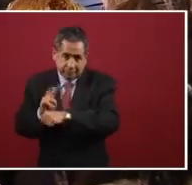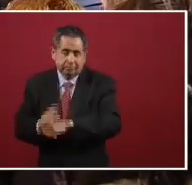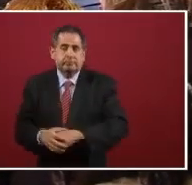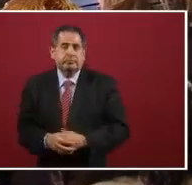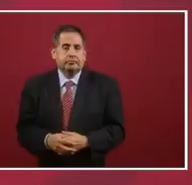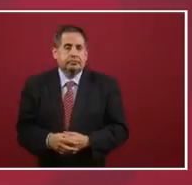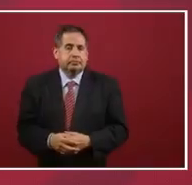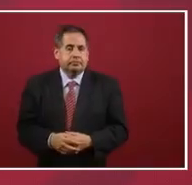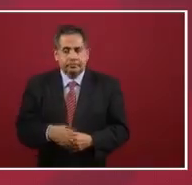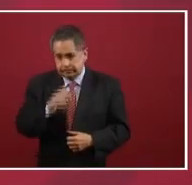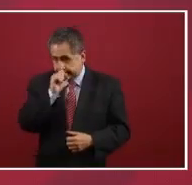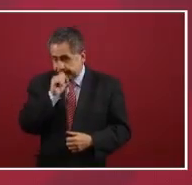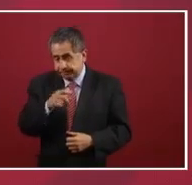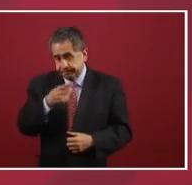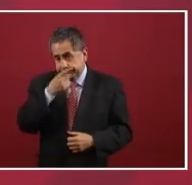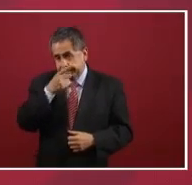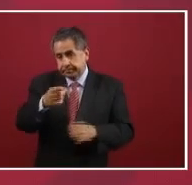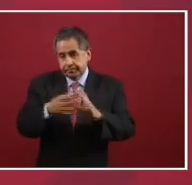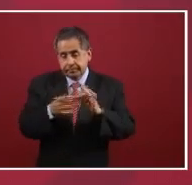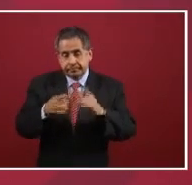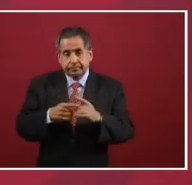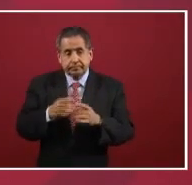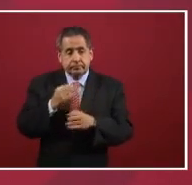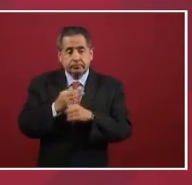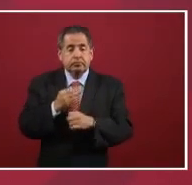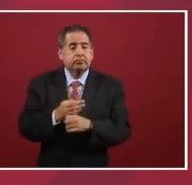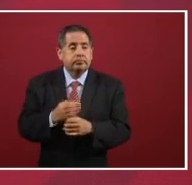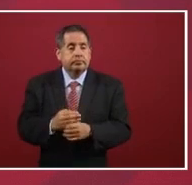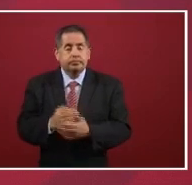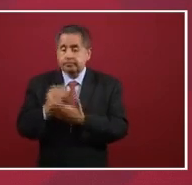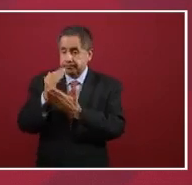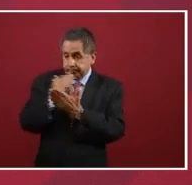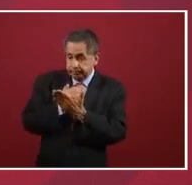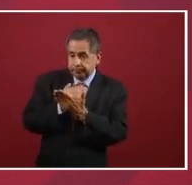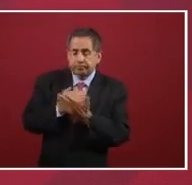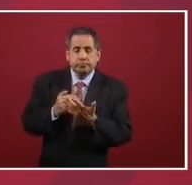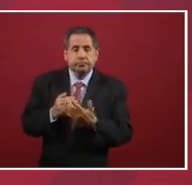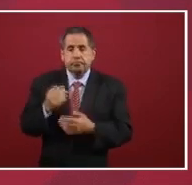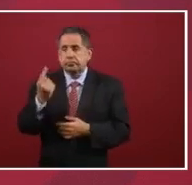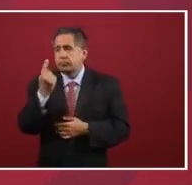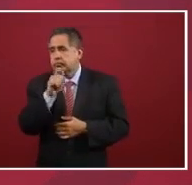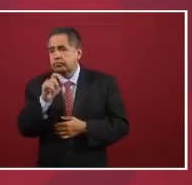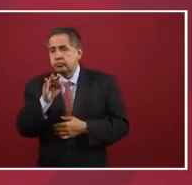Debo decir que esta reducción de